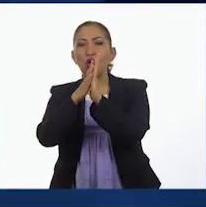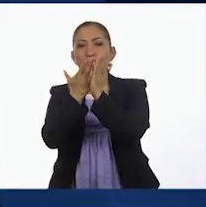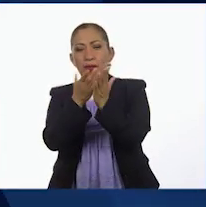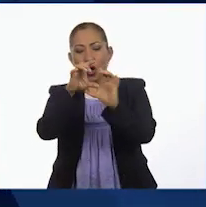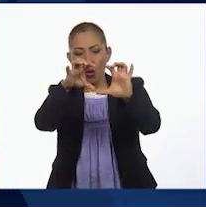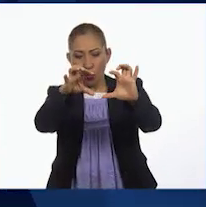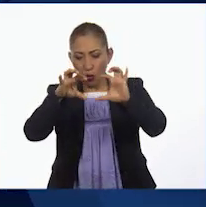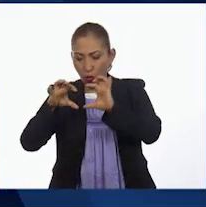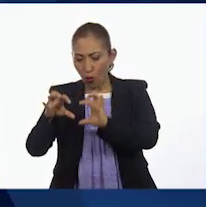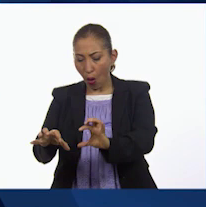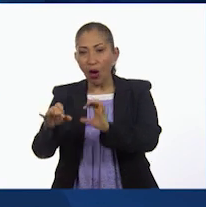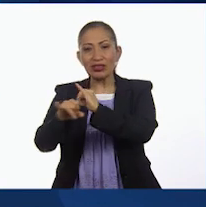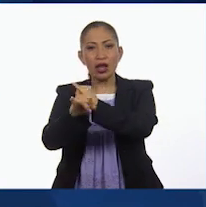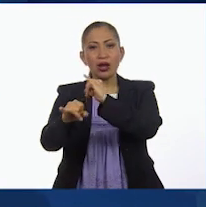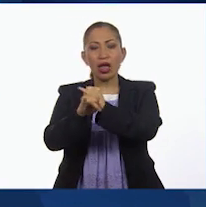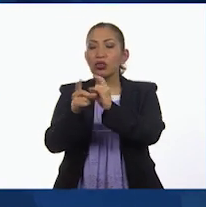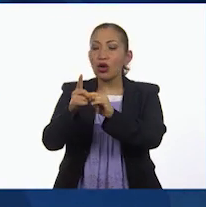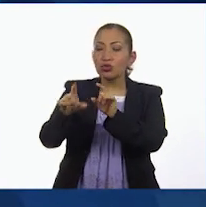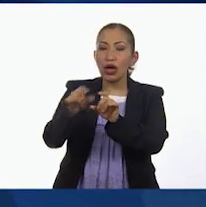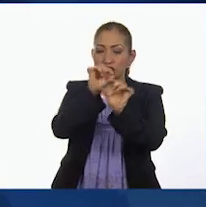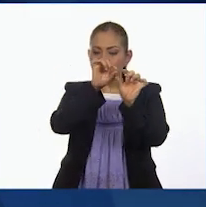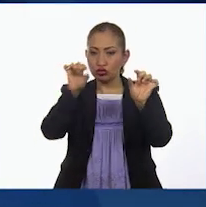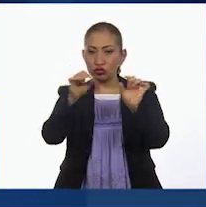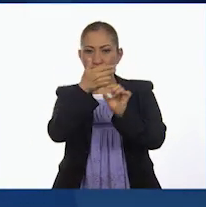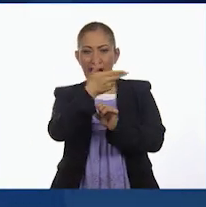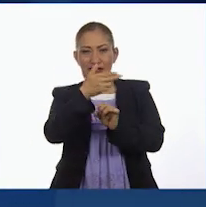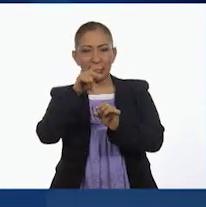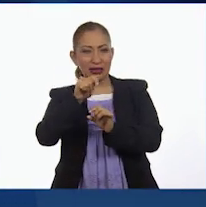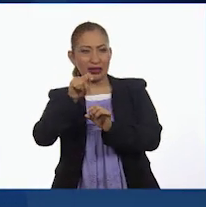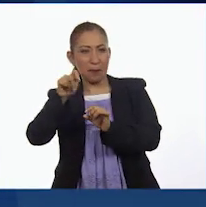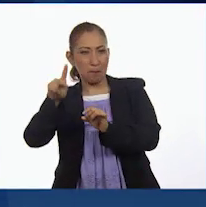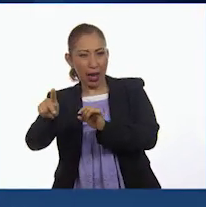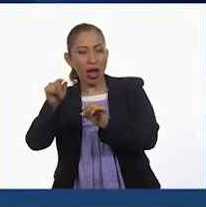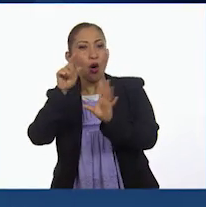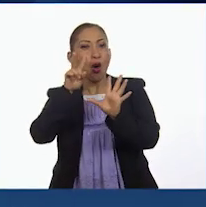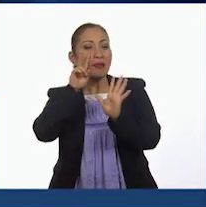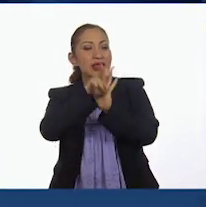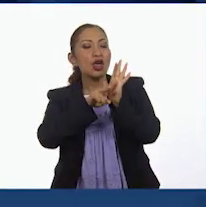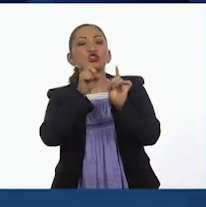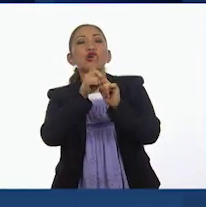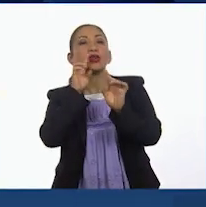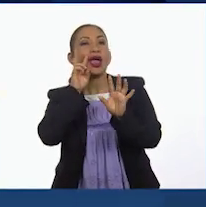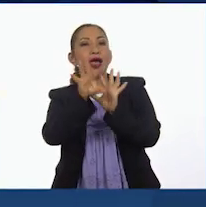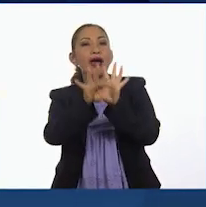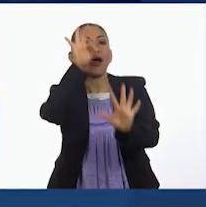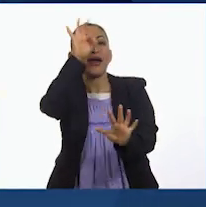libros, páginas de internet o documentos audiovisuales.